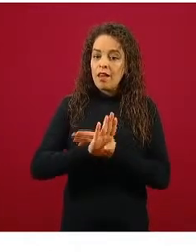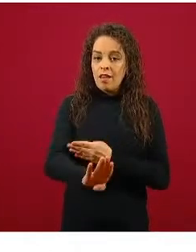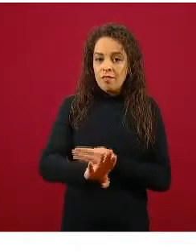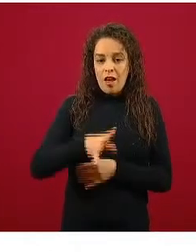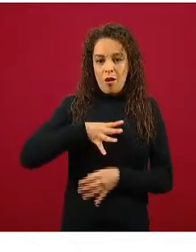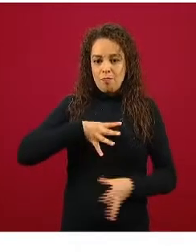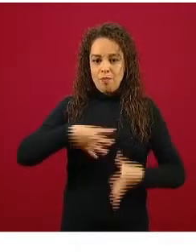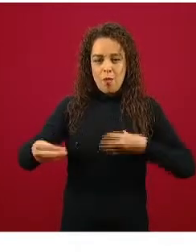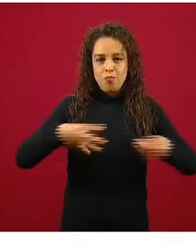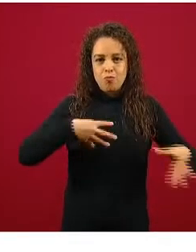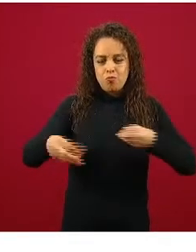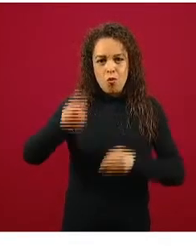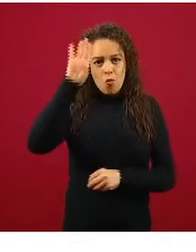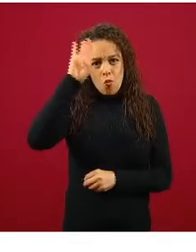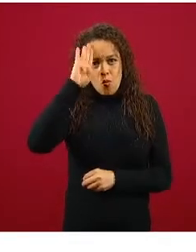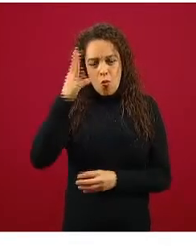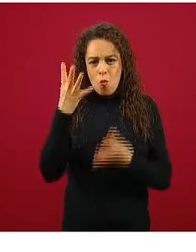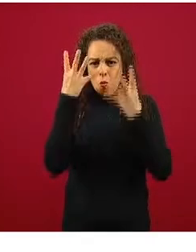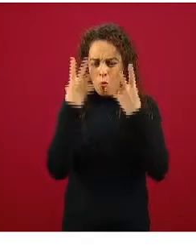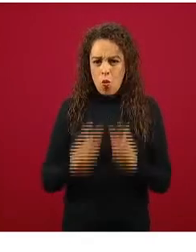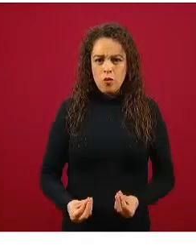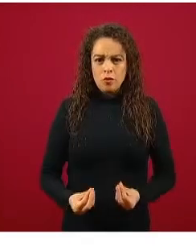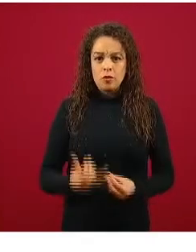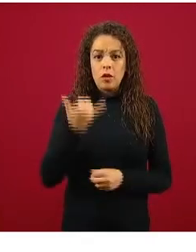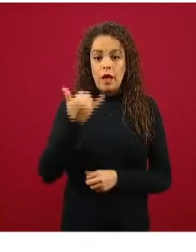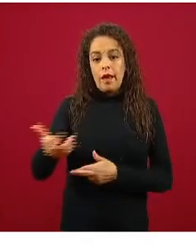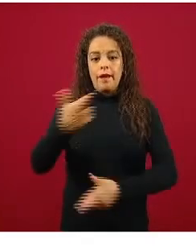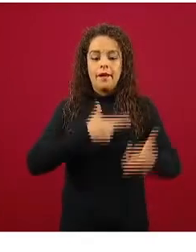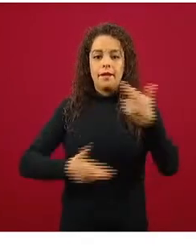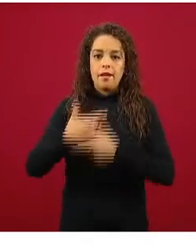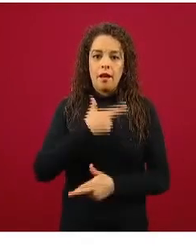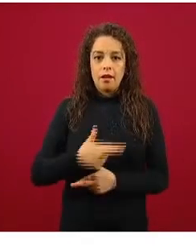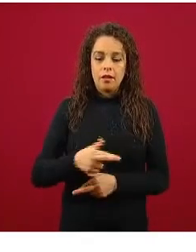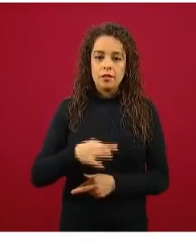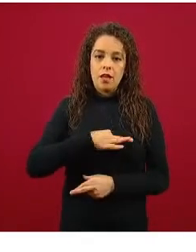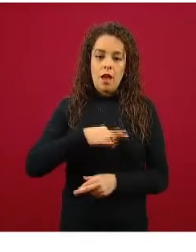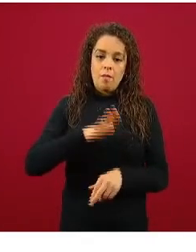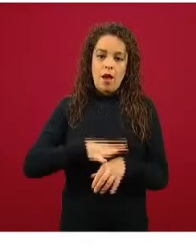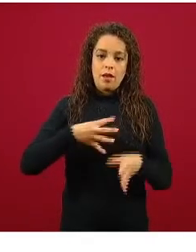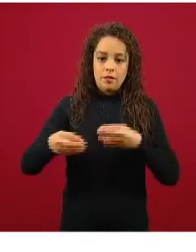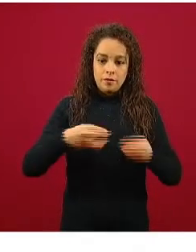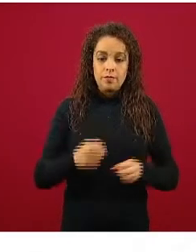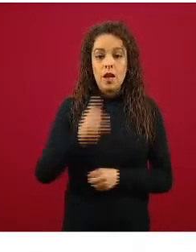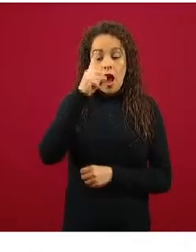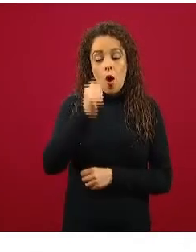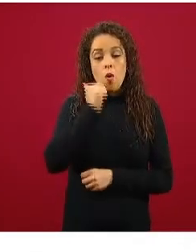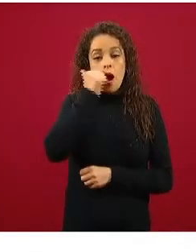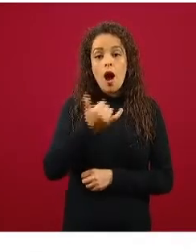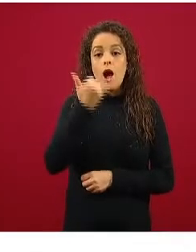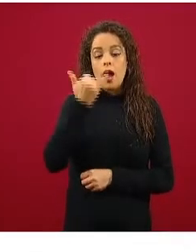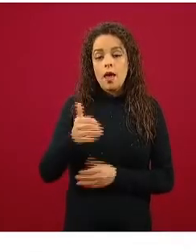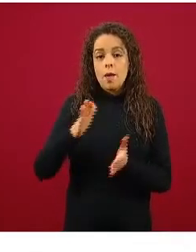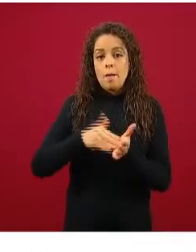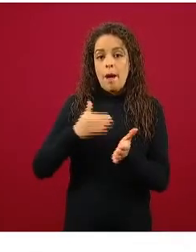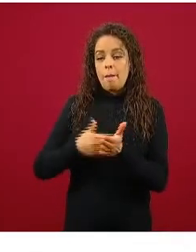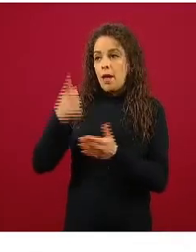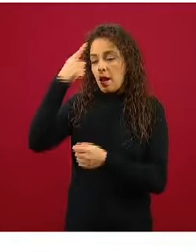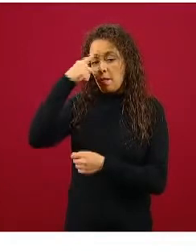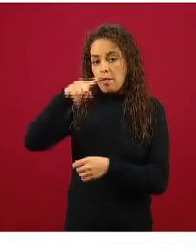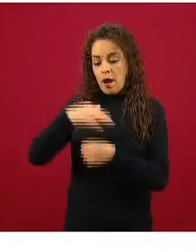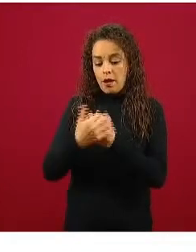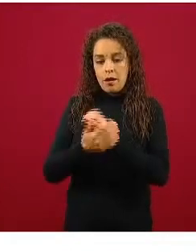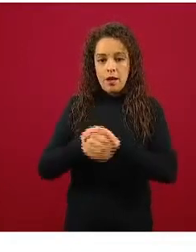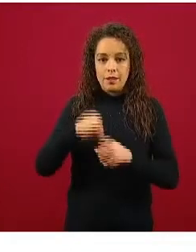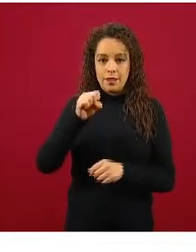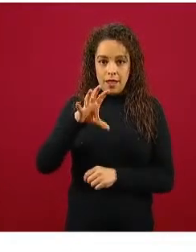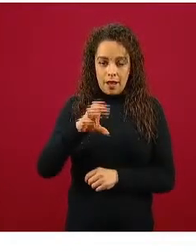y rebrotes en alguna comunidad. Agua, jabón y toallas de papel desechable. Lo otro son estos dispensadores